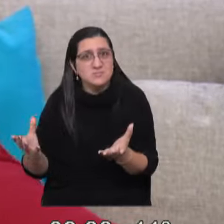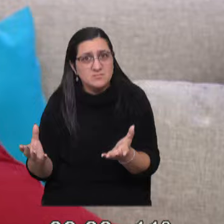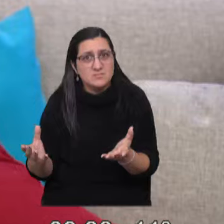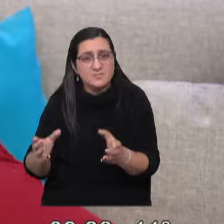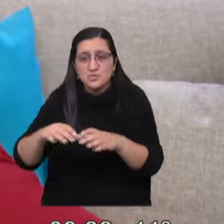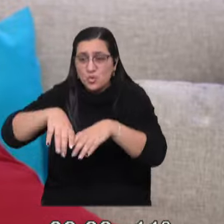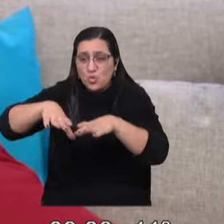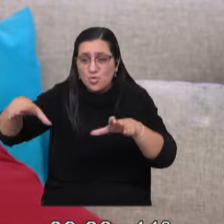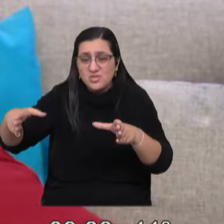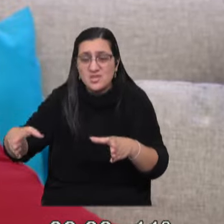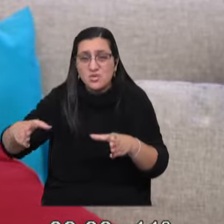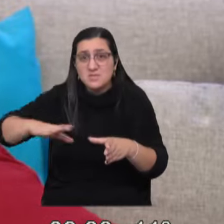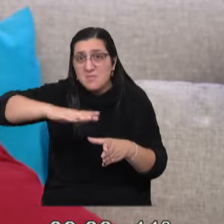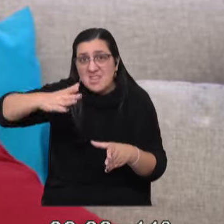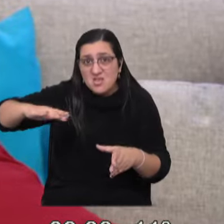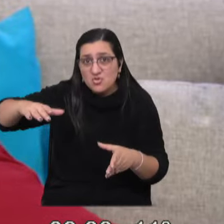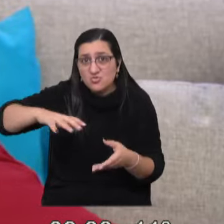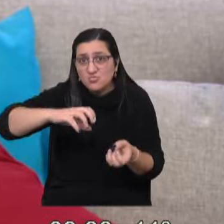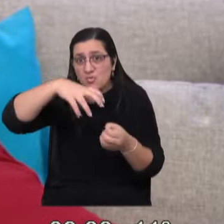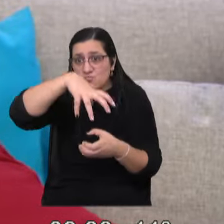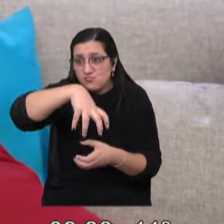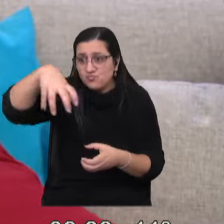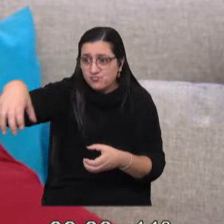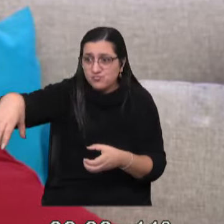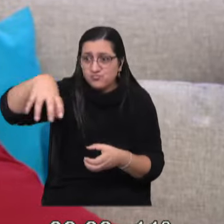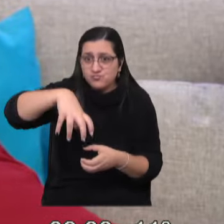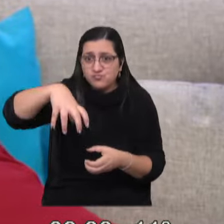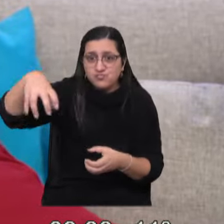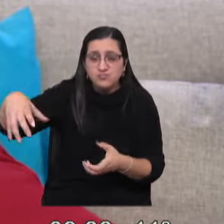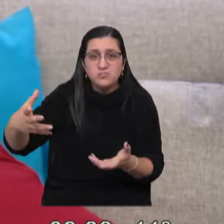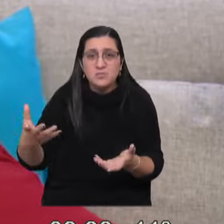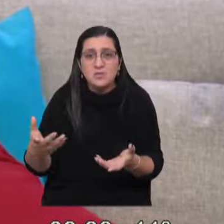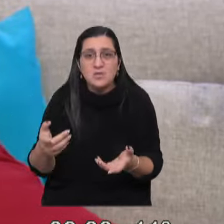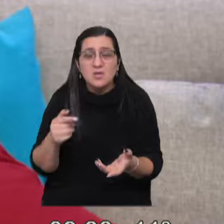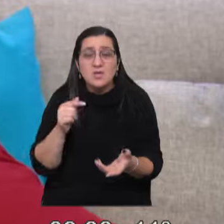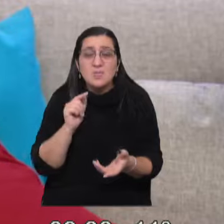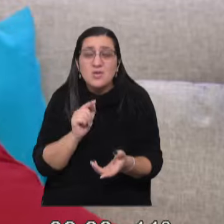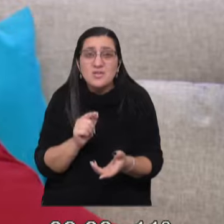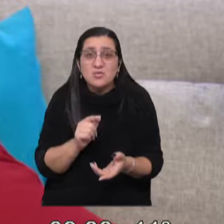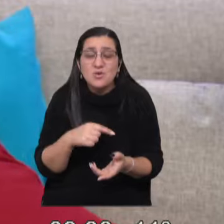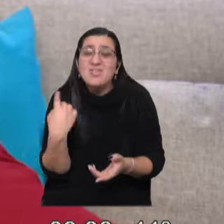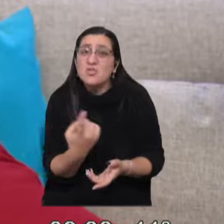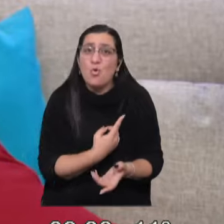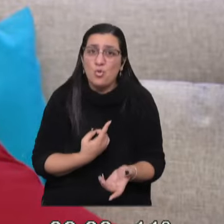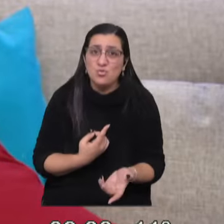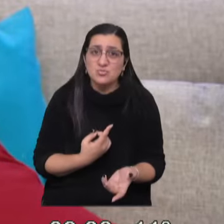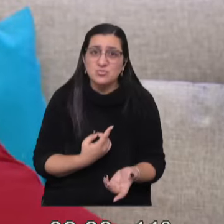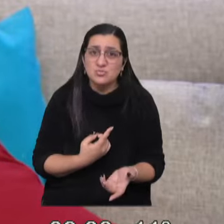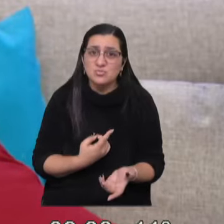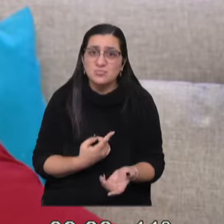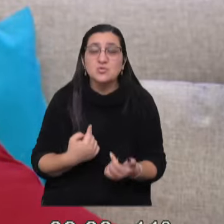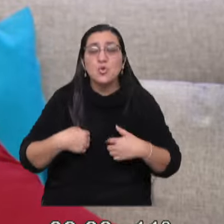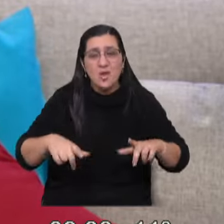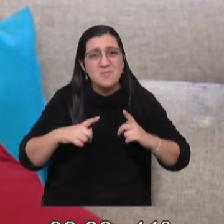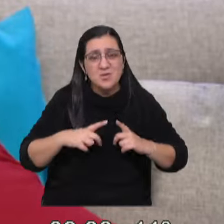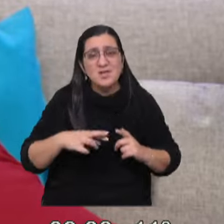a contenedores marinos este esta riqueza que no es de nadie más que de todos nosotros Yo espero que